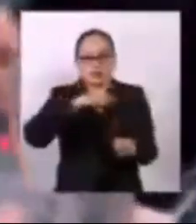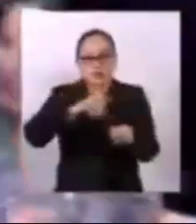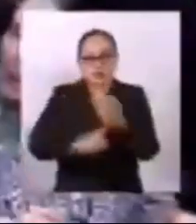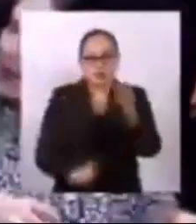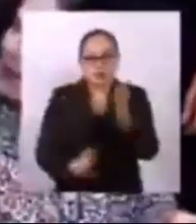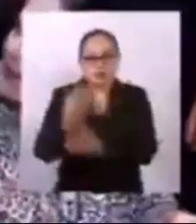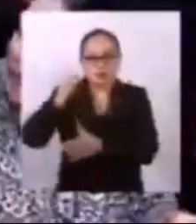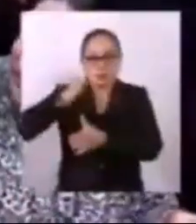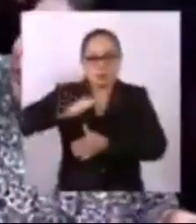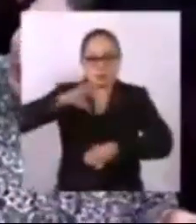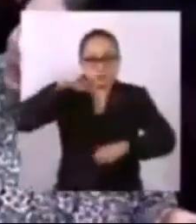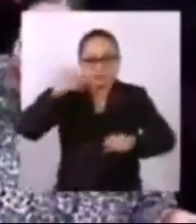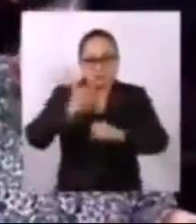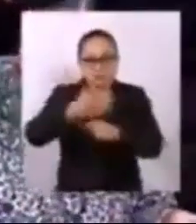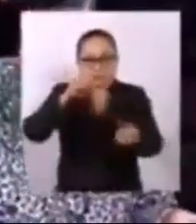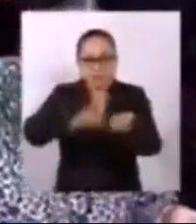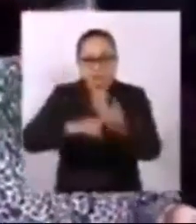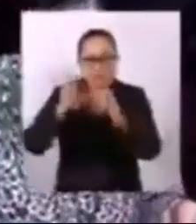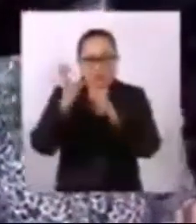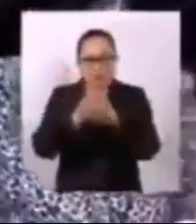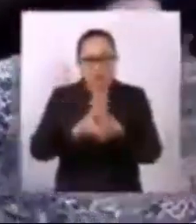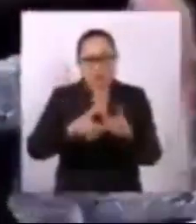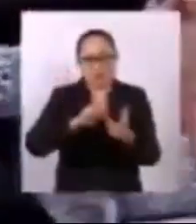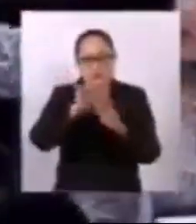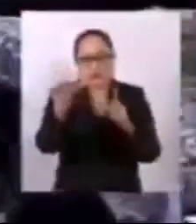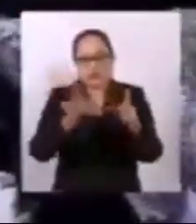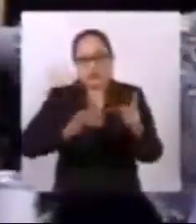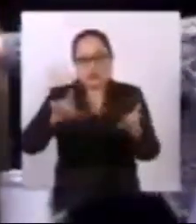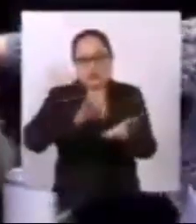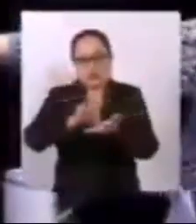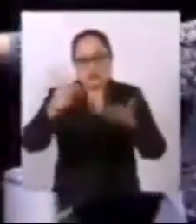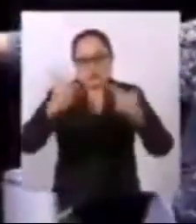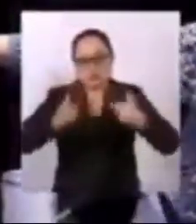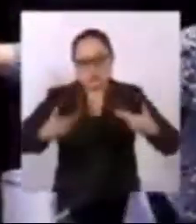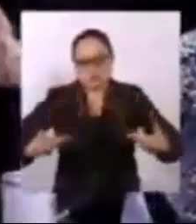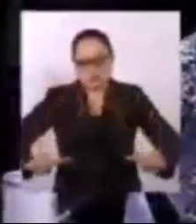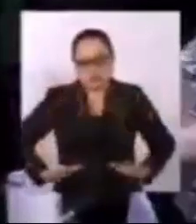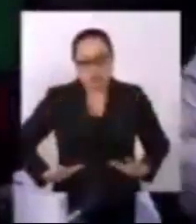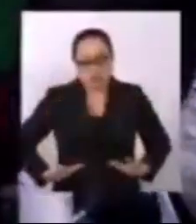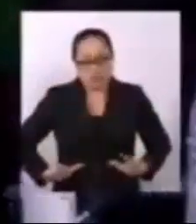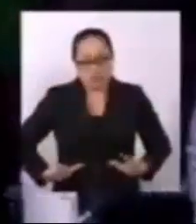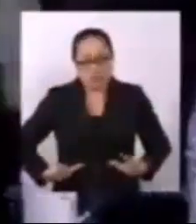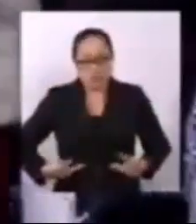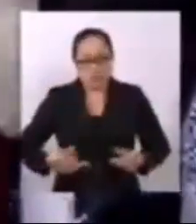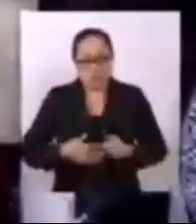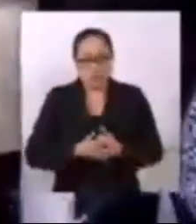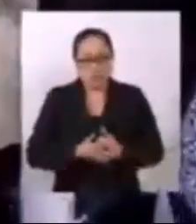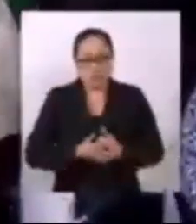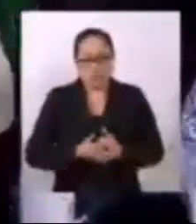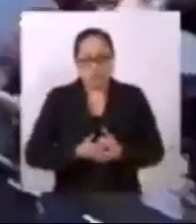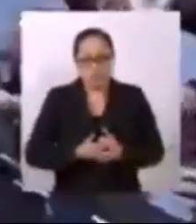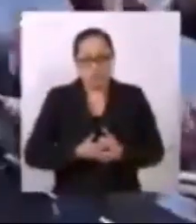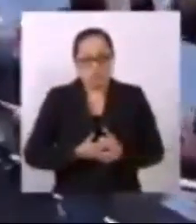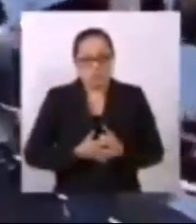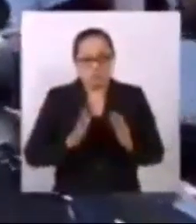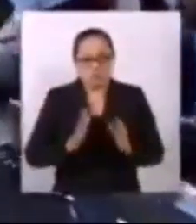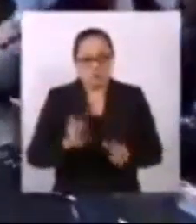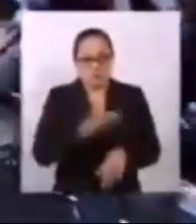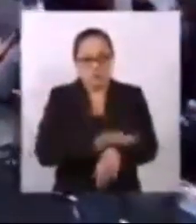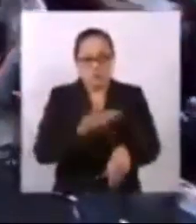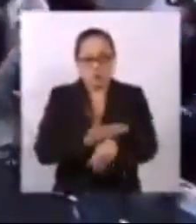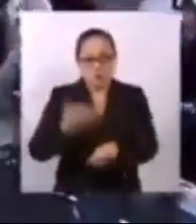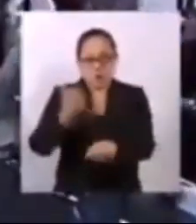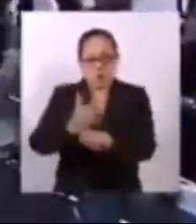titular de la Comisión Nacional de los Derechos Humanos. Se está desarrollando en